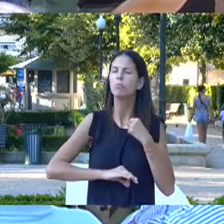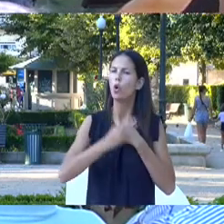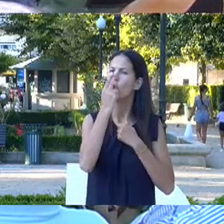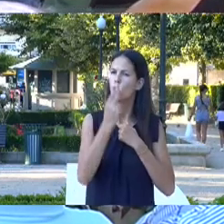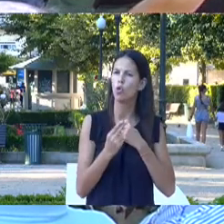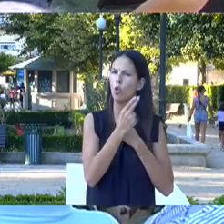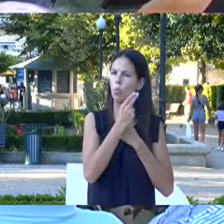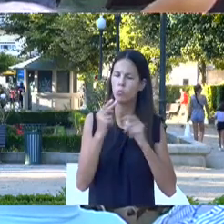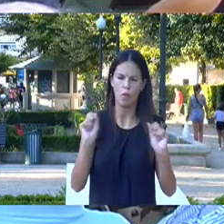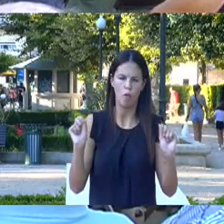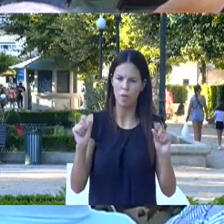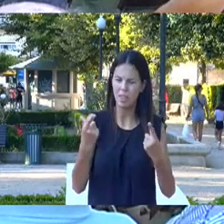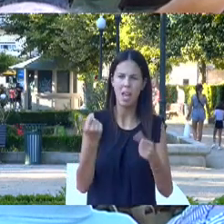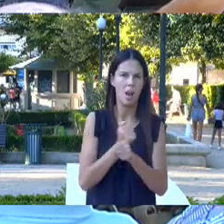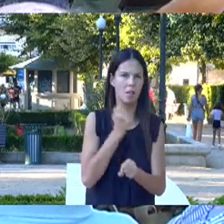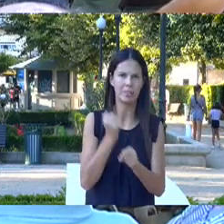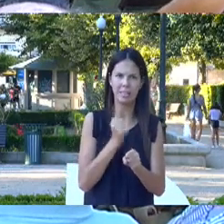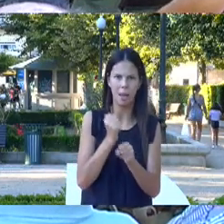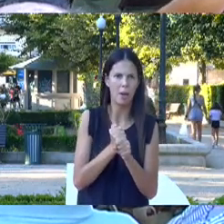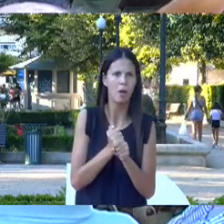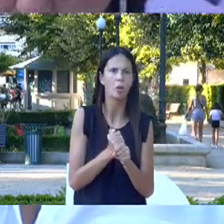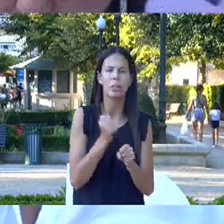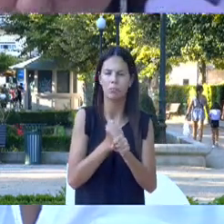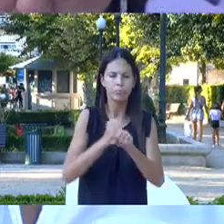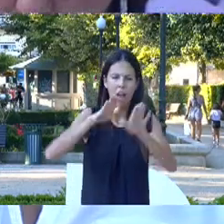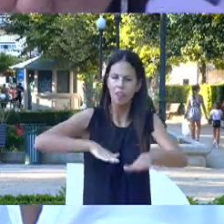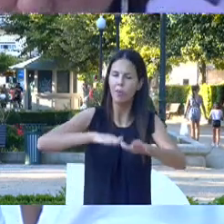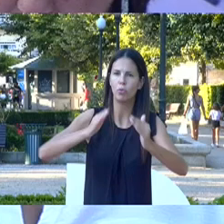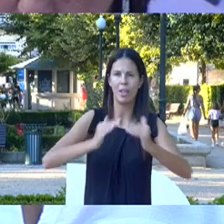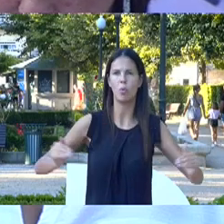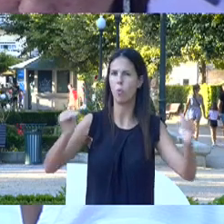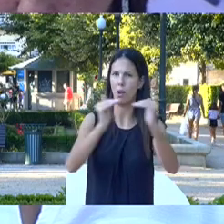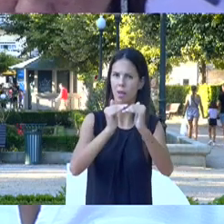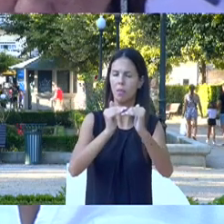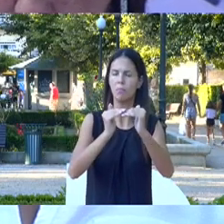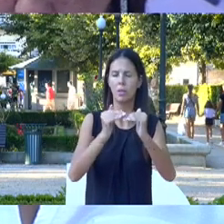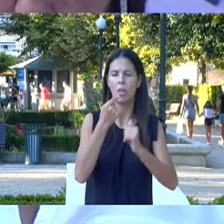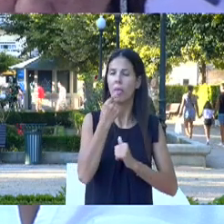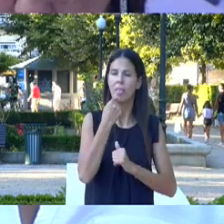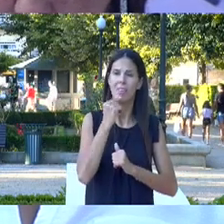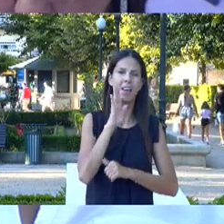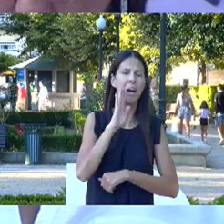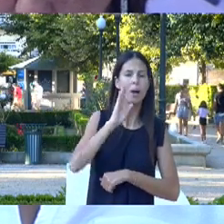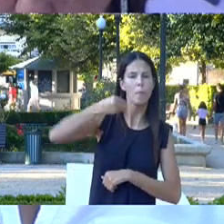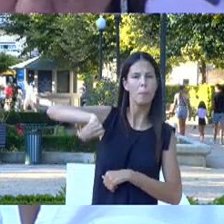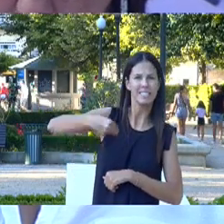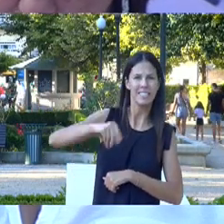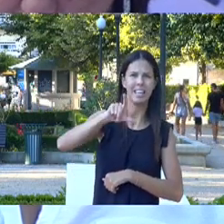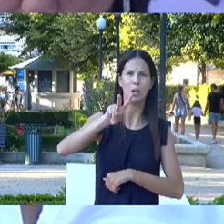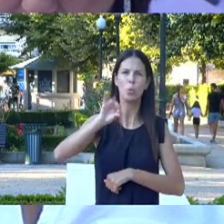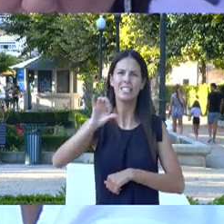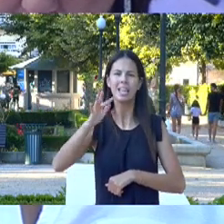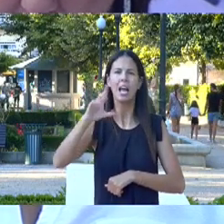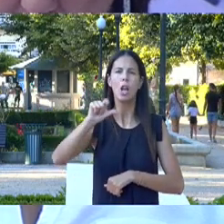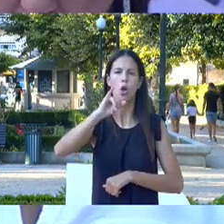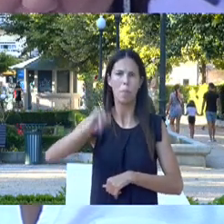compromiso polo que é o traballo a prol da igualdade, que, como ben subliñou o presidente Luis López desde que tomou posesión,